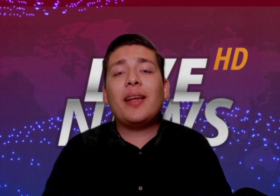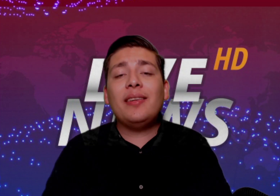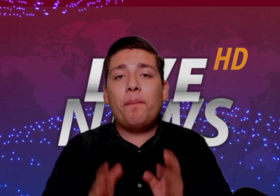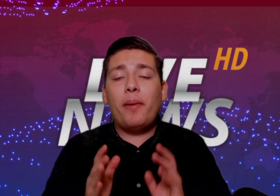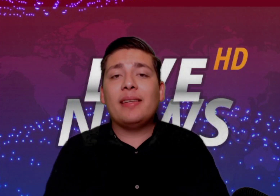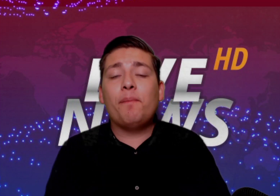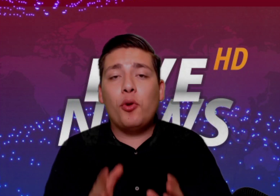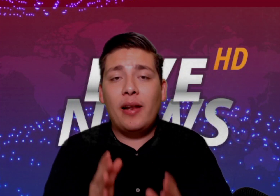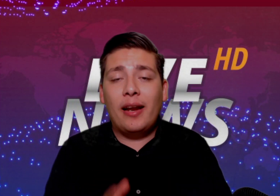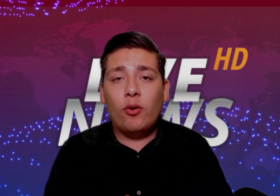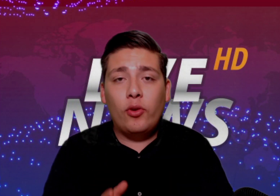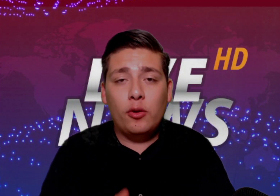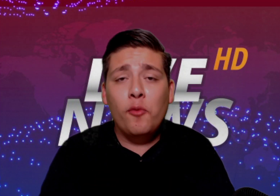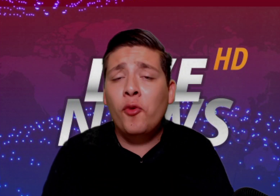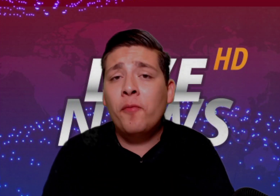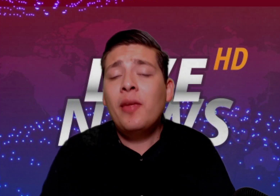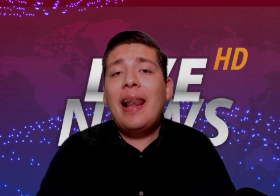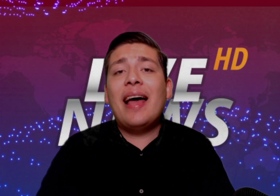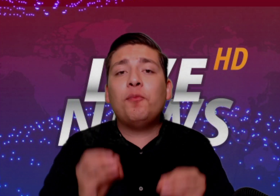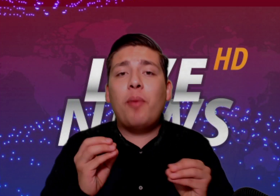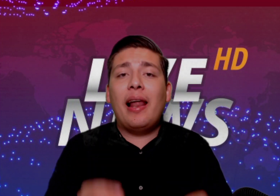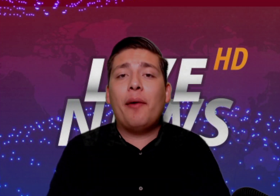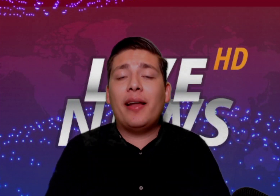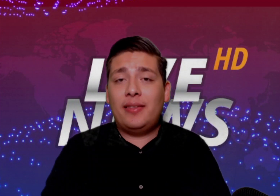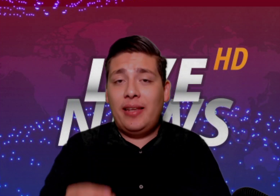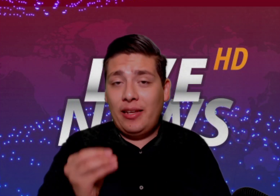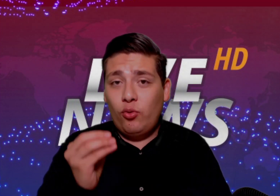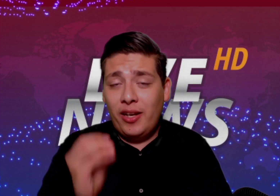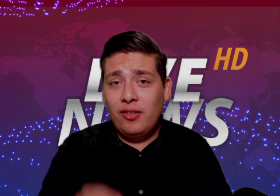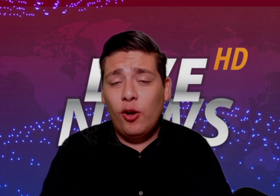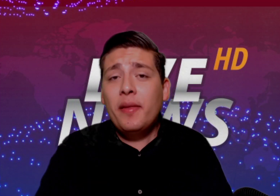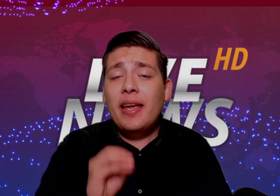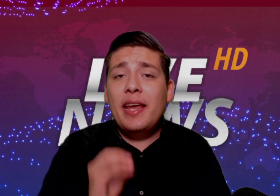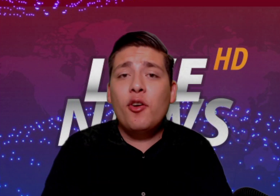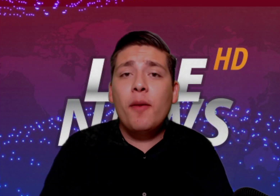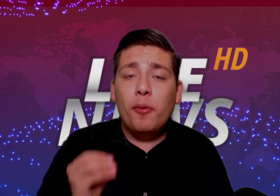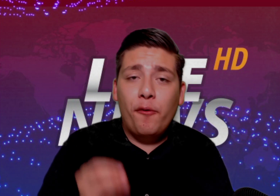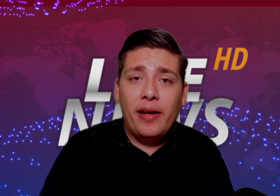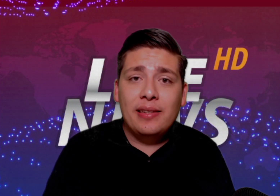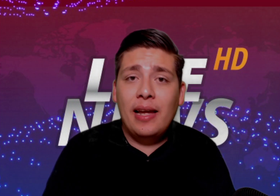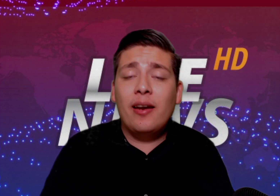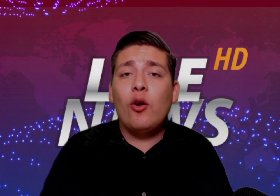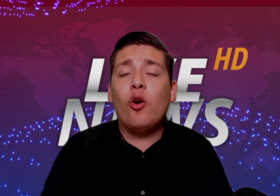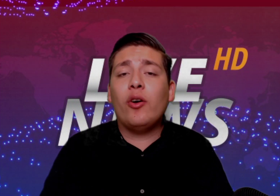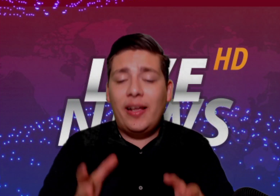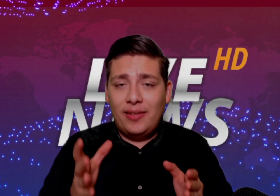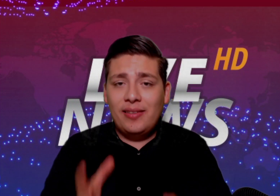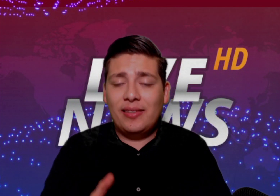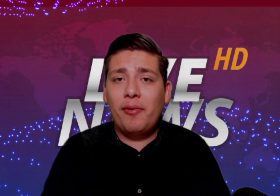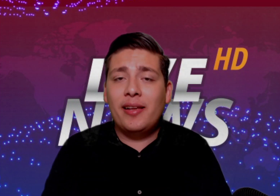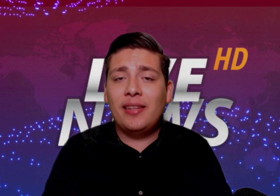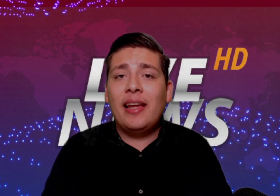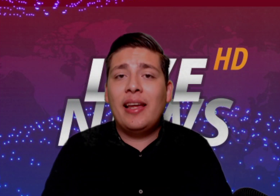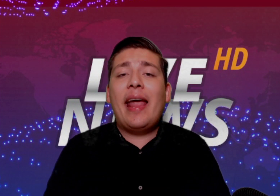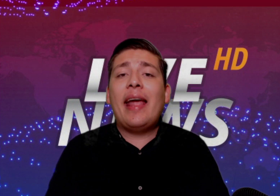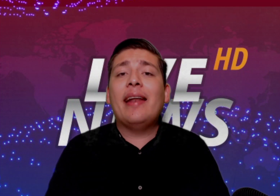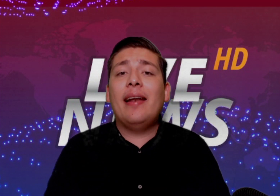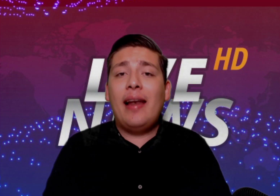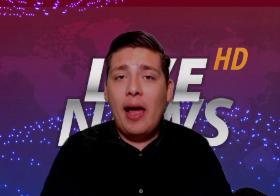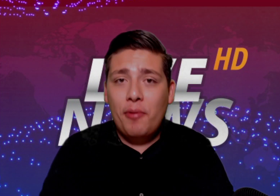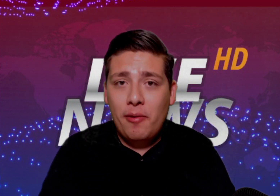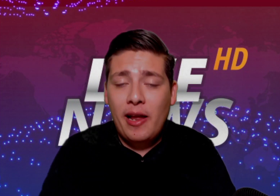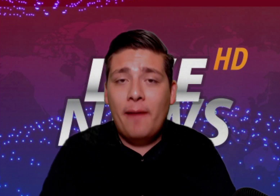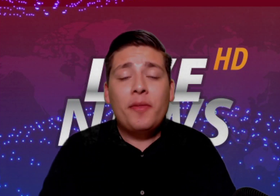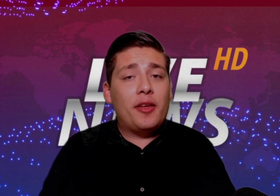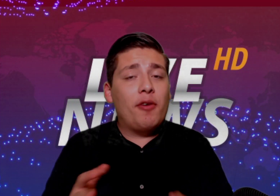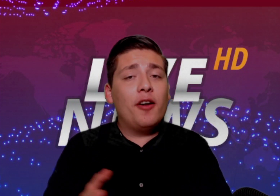porque se pasan por el arco del triunfo las palabras de Jesucristo y no profesan lo que se establece en